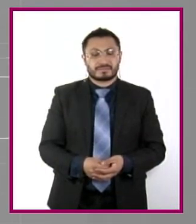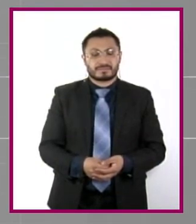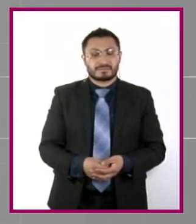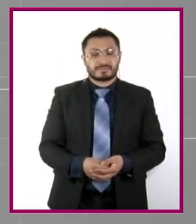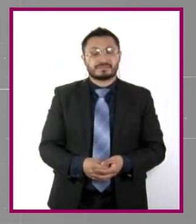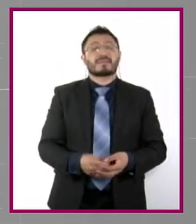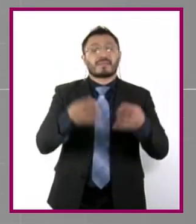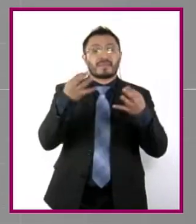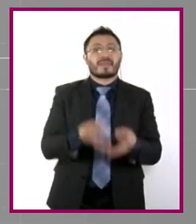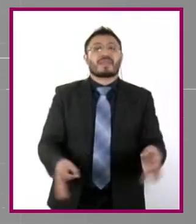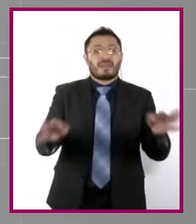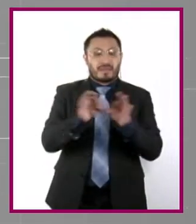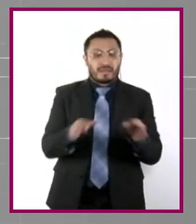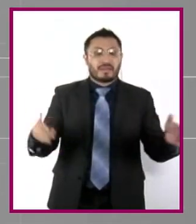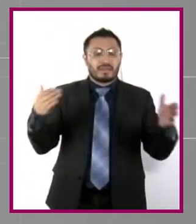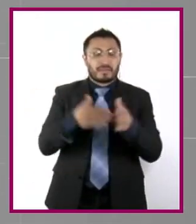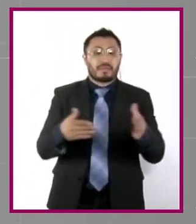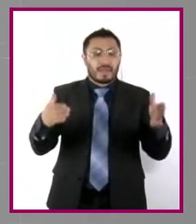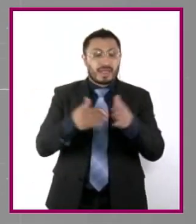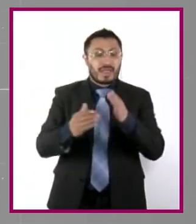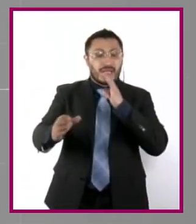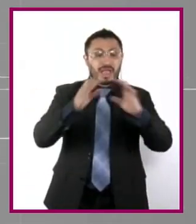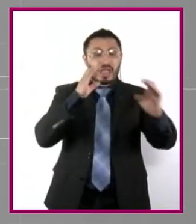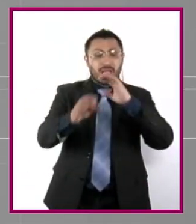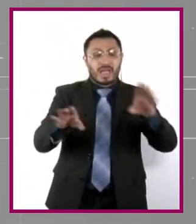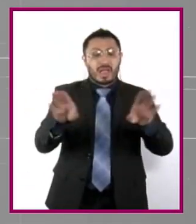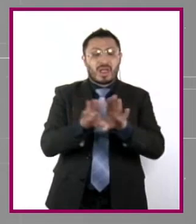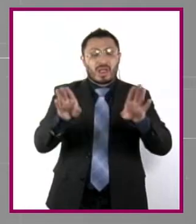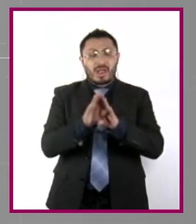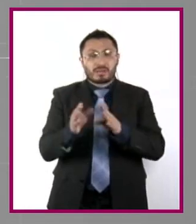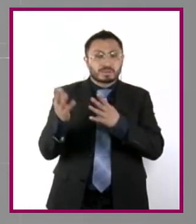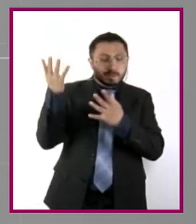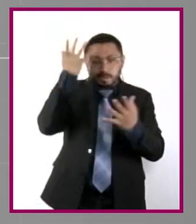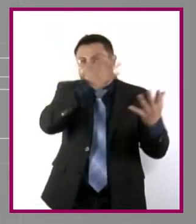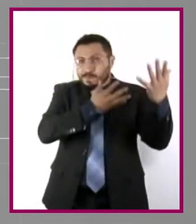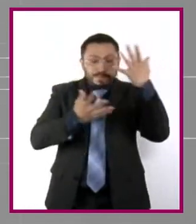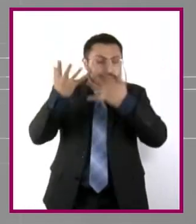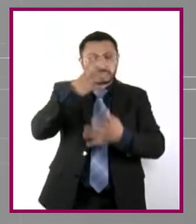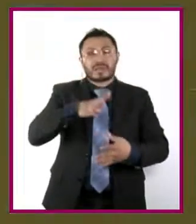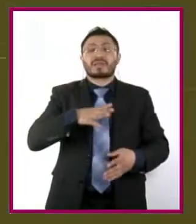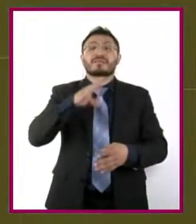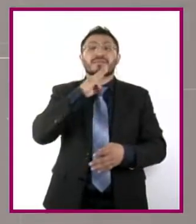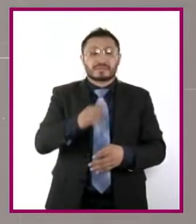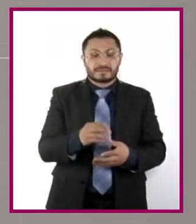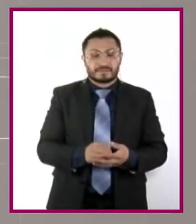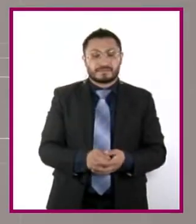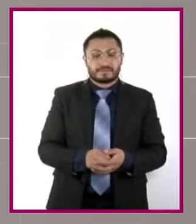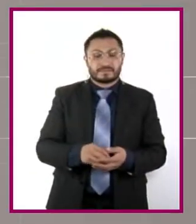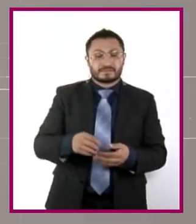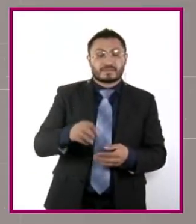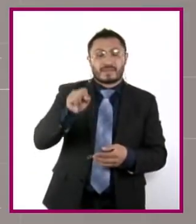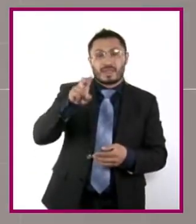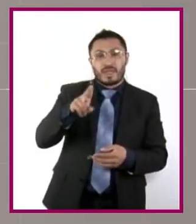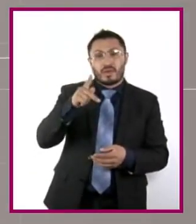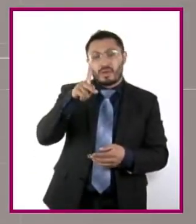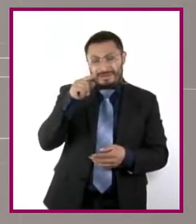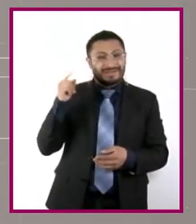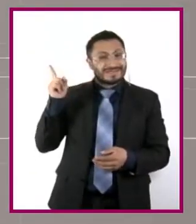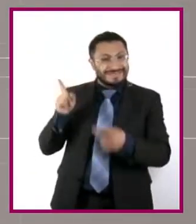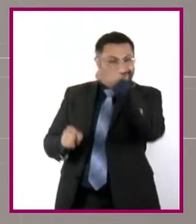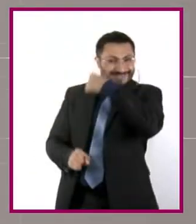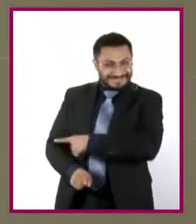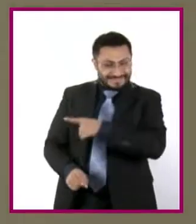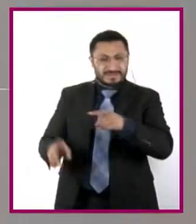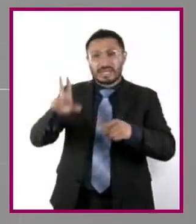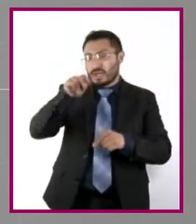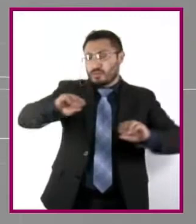Las principales barreras de la comunicación son supuestos confusos en los que se basa un mensaje. Los supuestos o hechos que al no ser